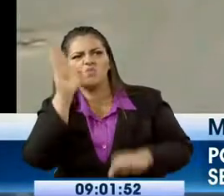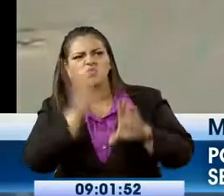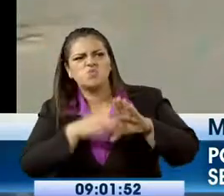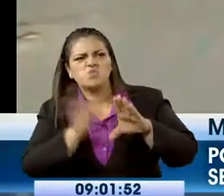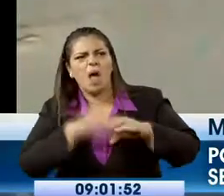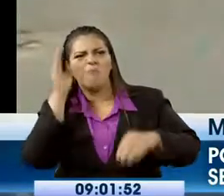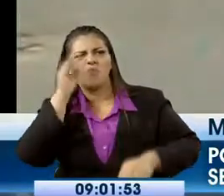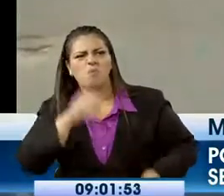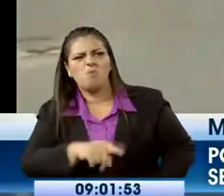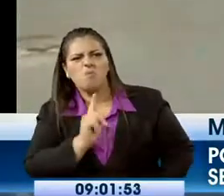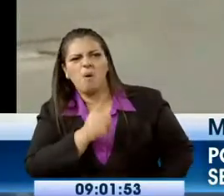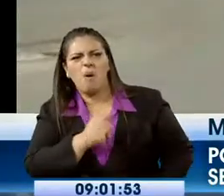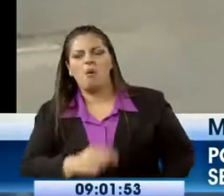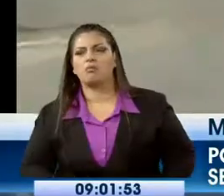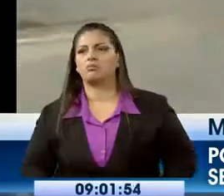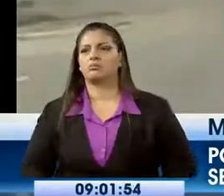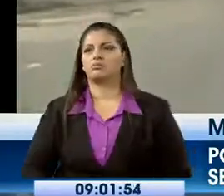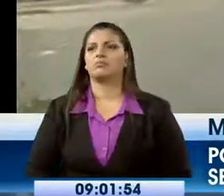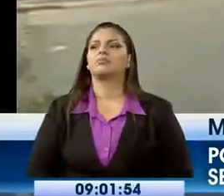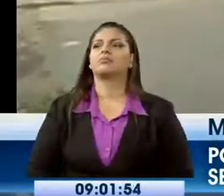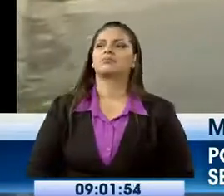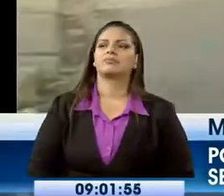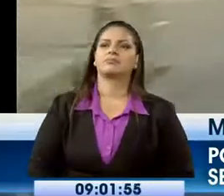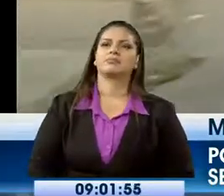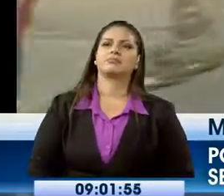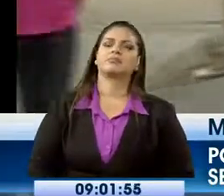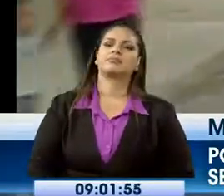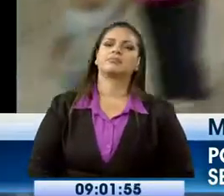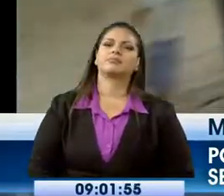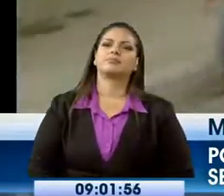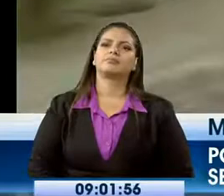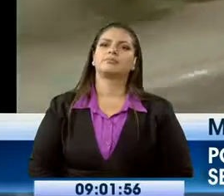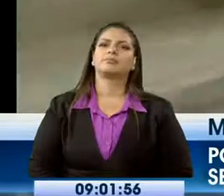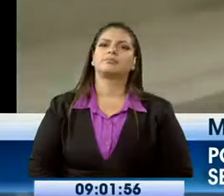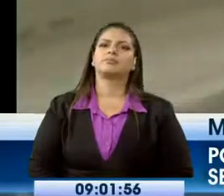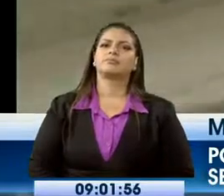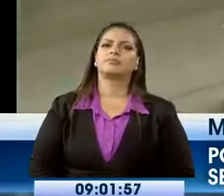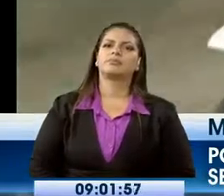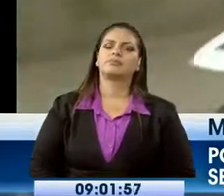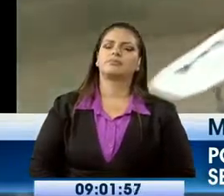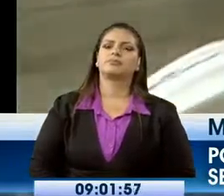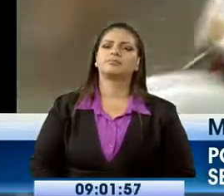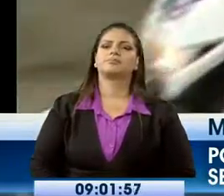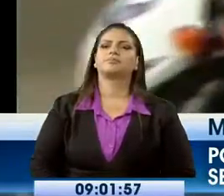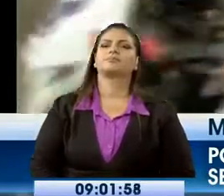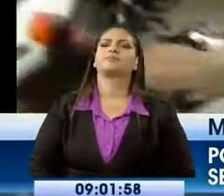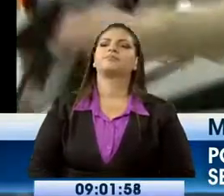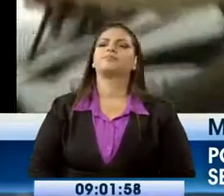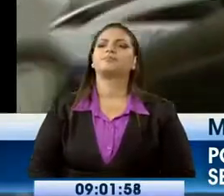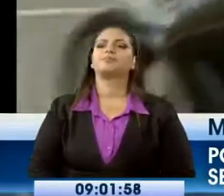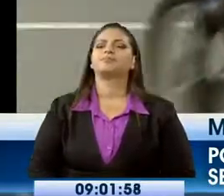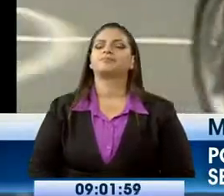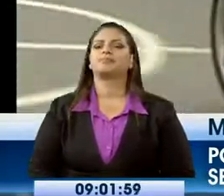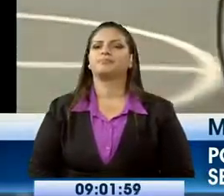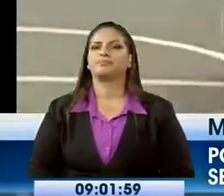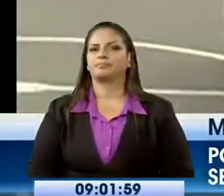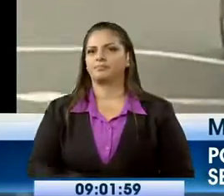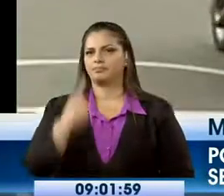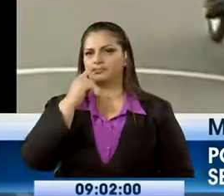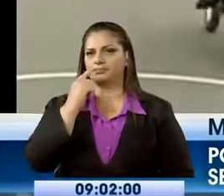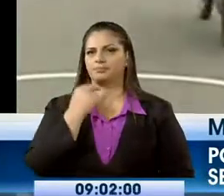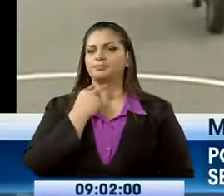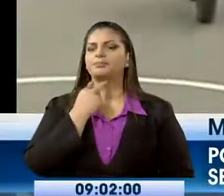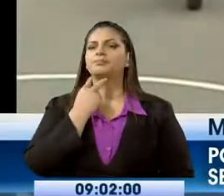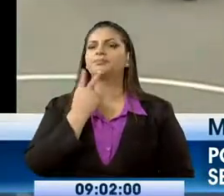claro. Señor, cuéntenos el problema también de las personas, de los consumidores, ¿no? Una de las cosas principales para